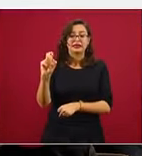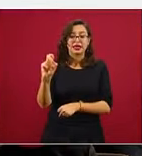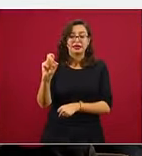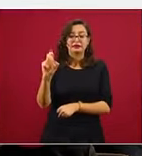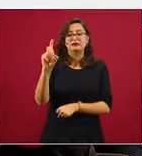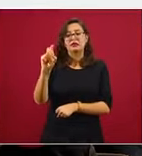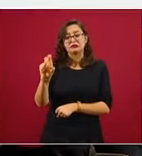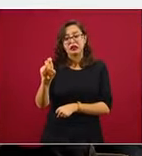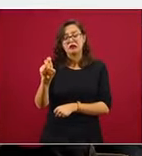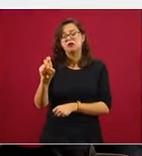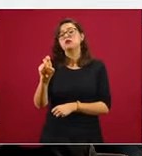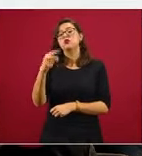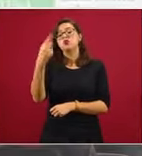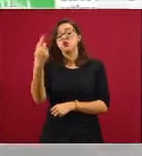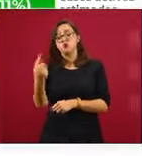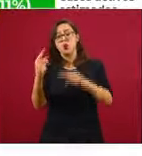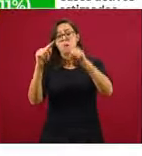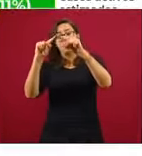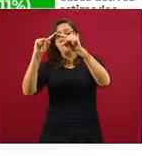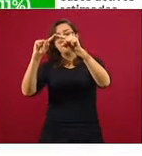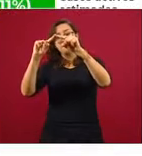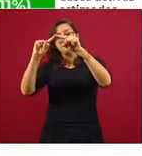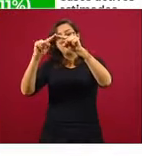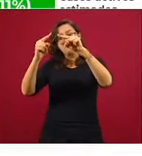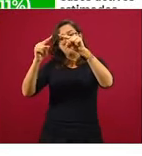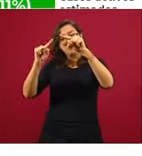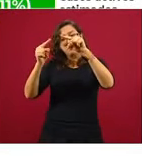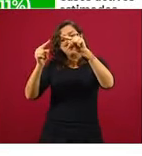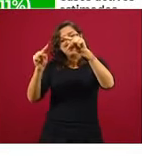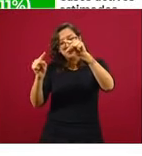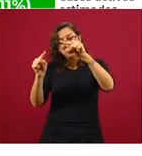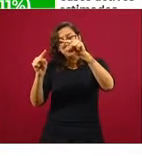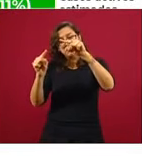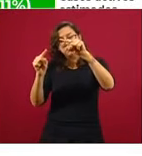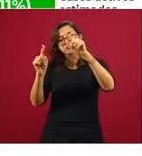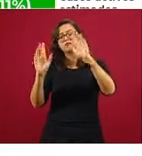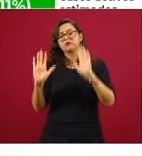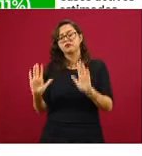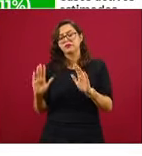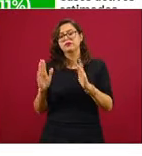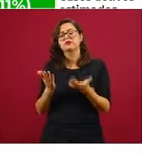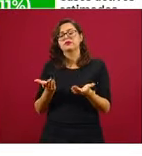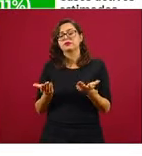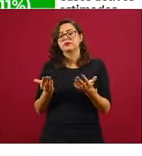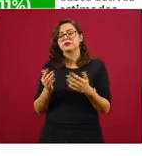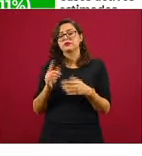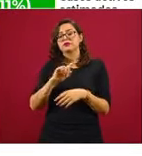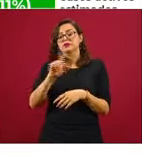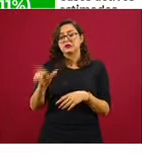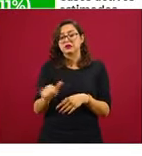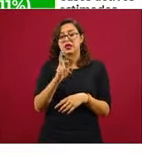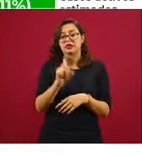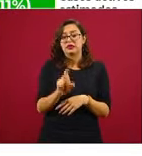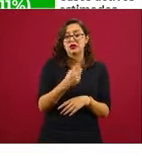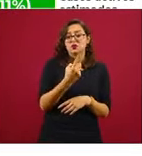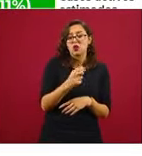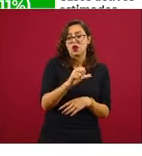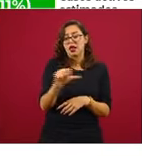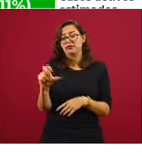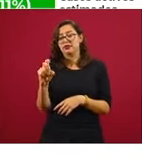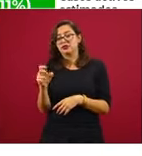su primer descenso, que es un descenso corto, pequeño, todavía lo deja en la cima de la epidemia, y de la 31 a la